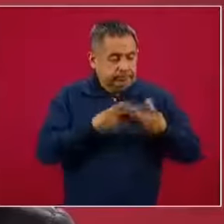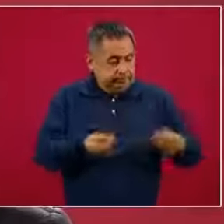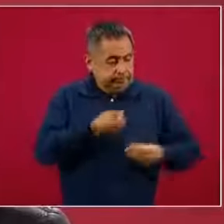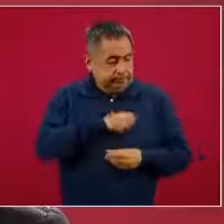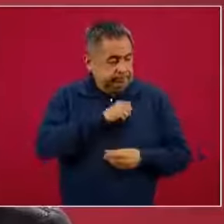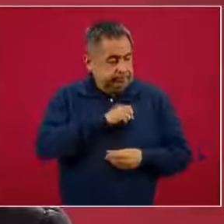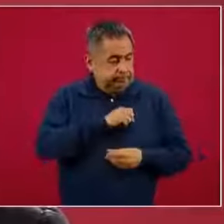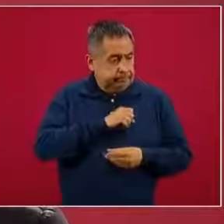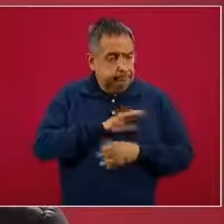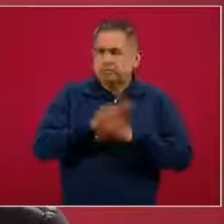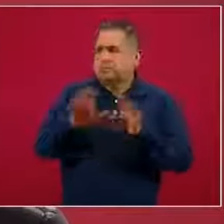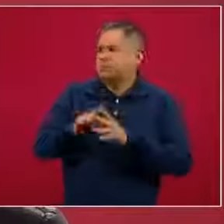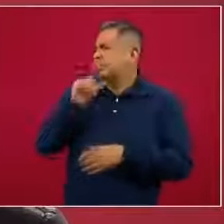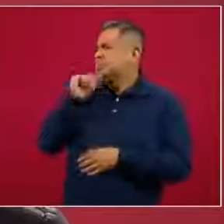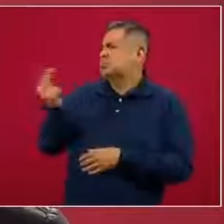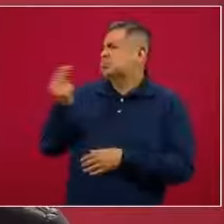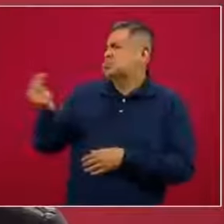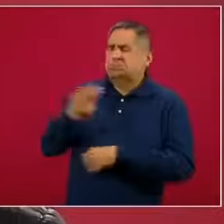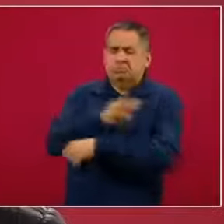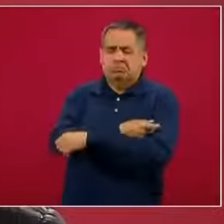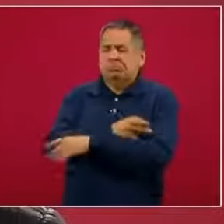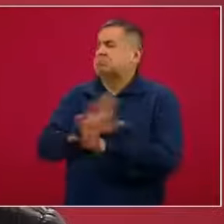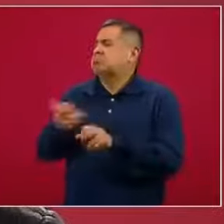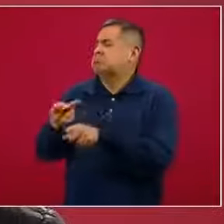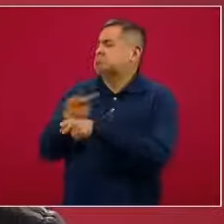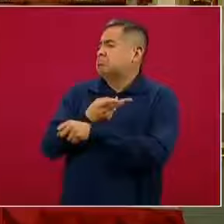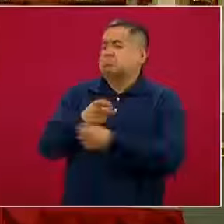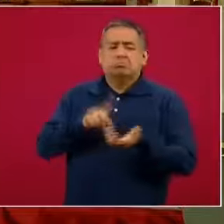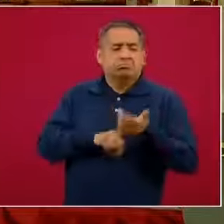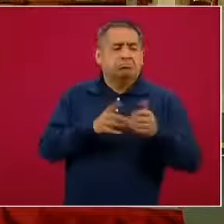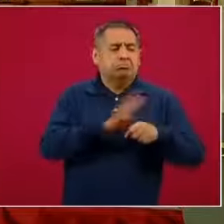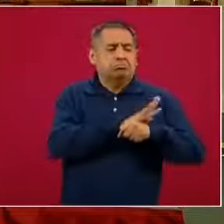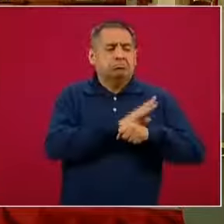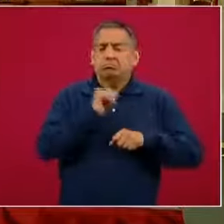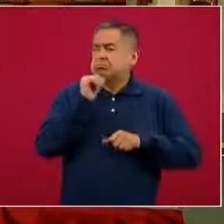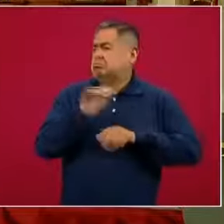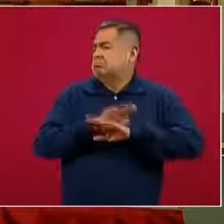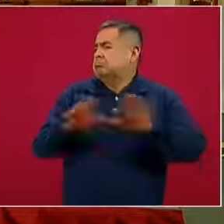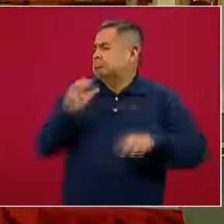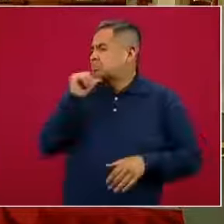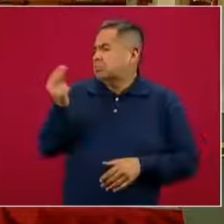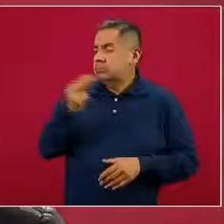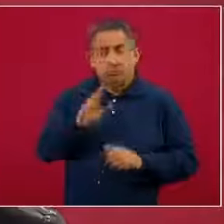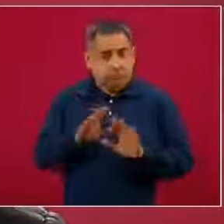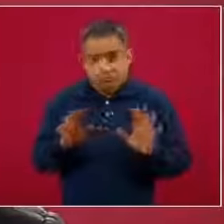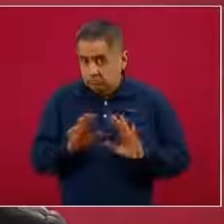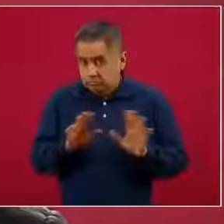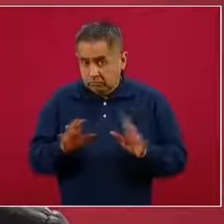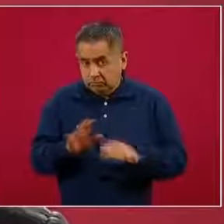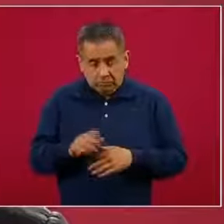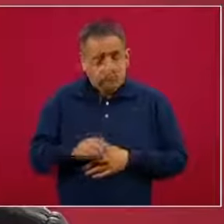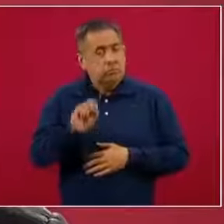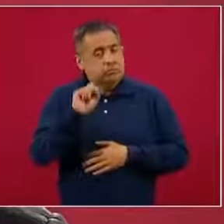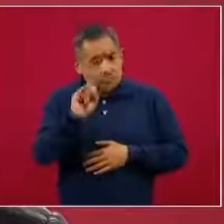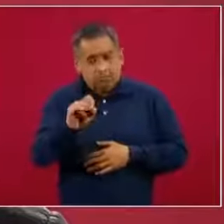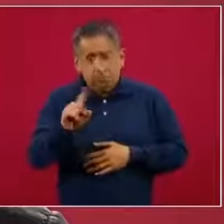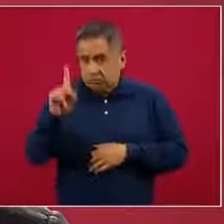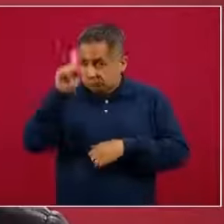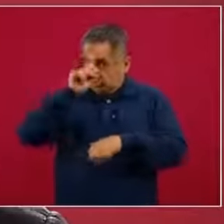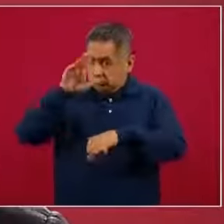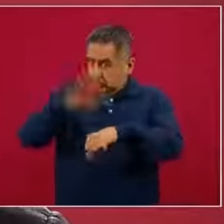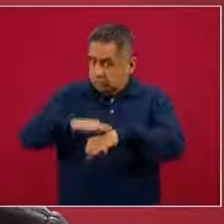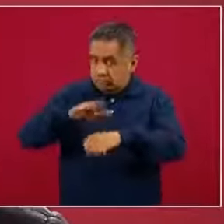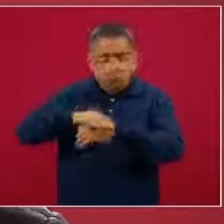razón para no aplicar la vacuna contra la influenza. Es decir, sí, definitivamente se recomienda a